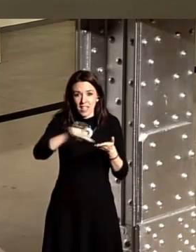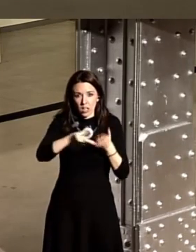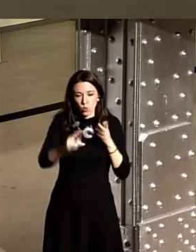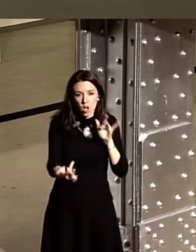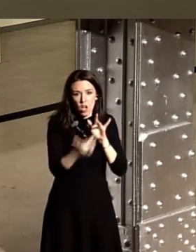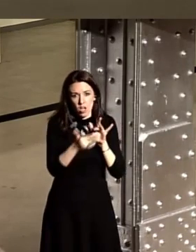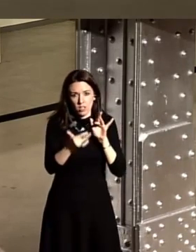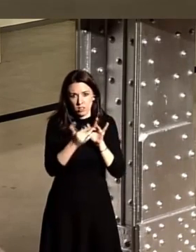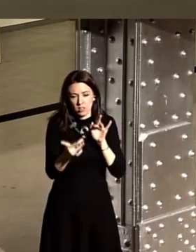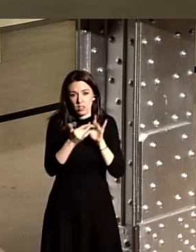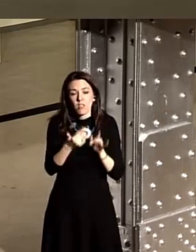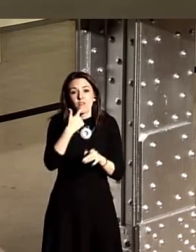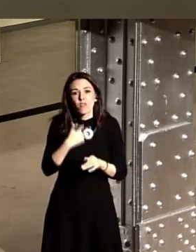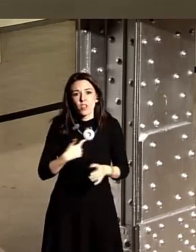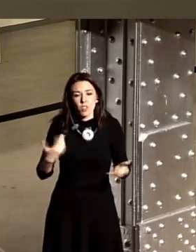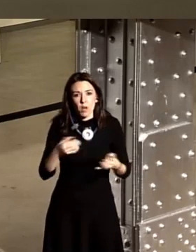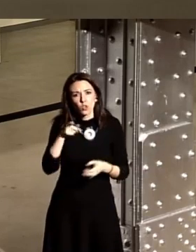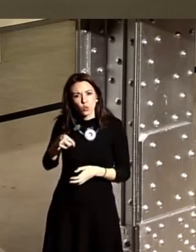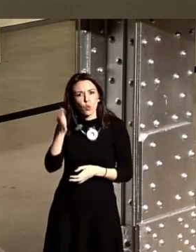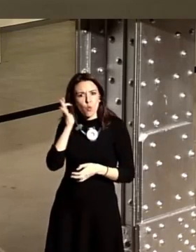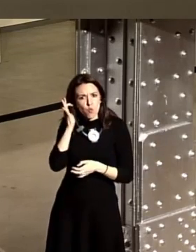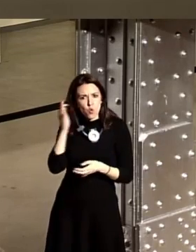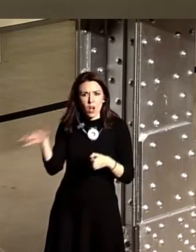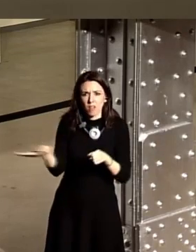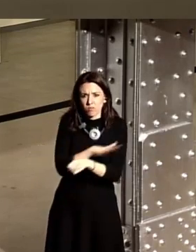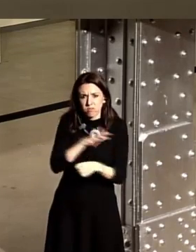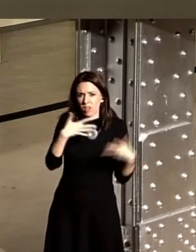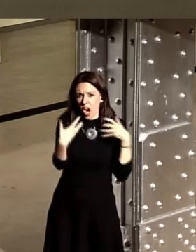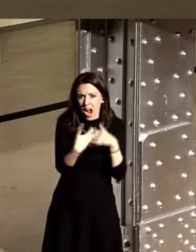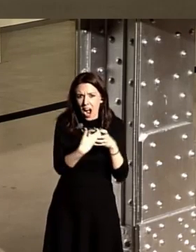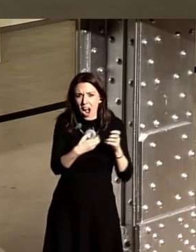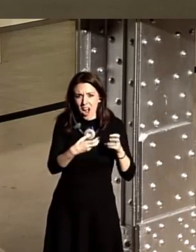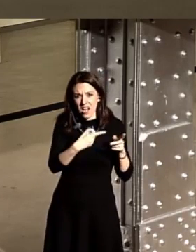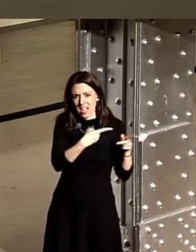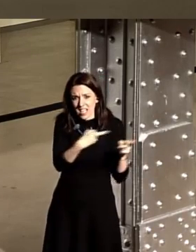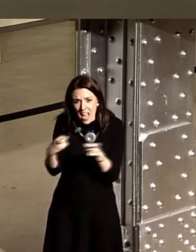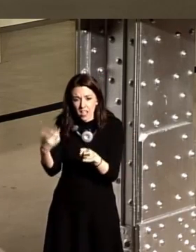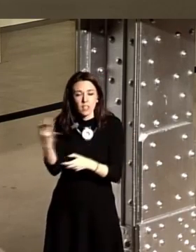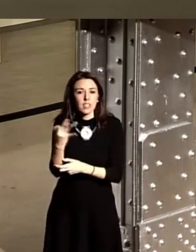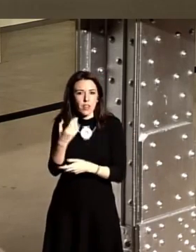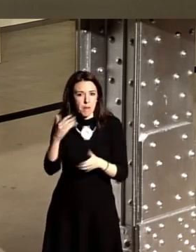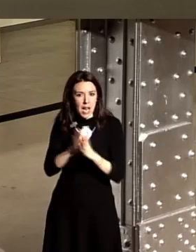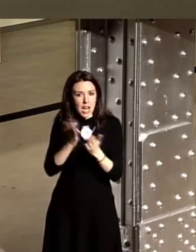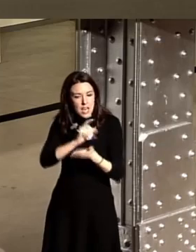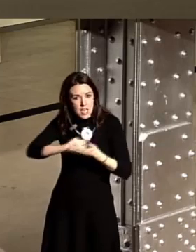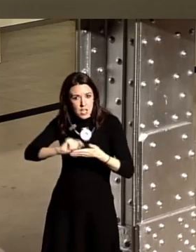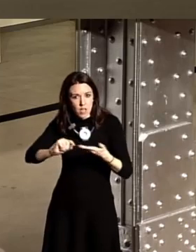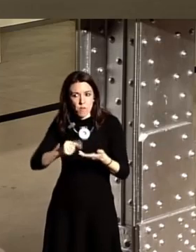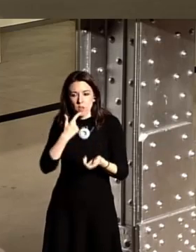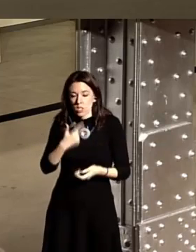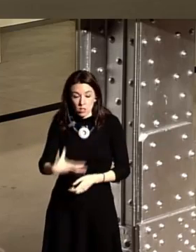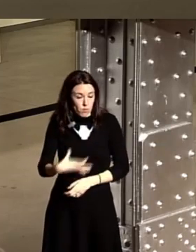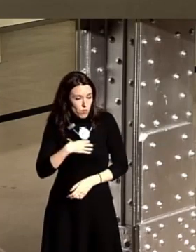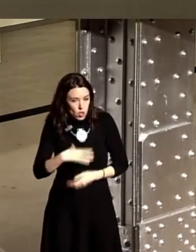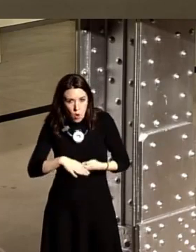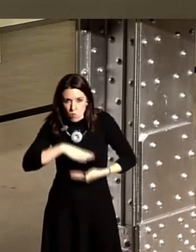contactado diciendo, eres una mujer, cubres guerra, deberías de escribir un libro. Y decía, no soy capaz, no